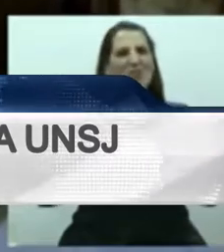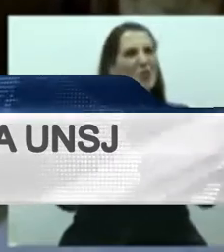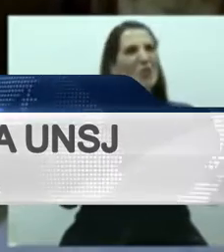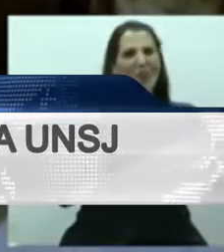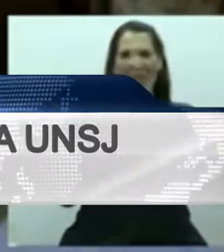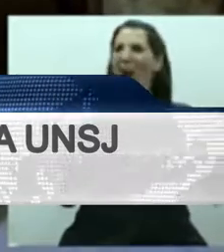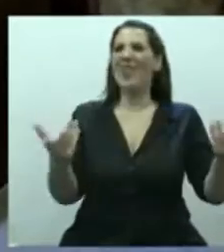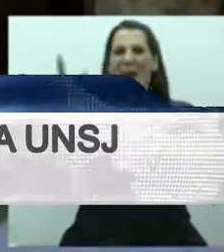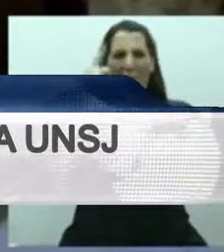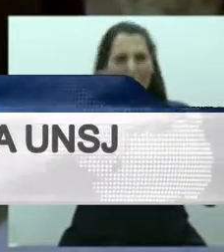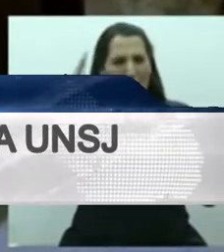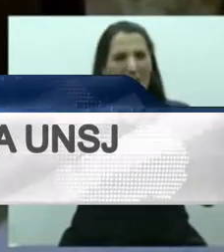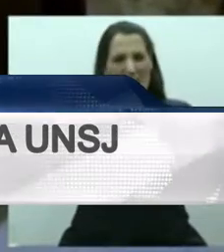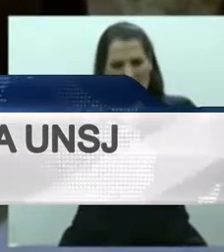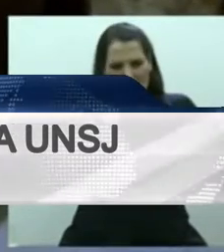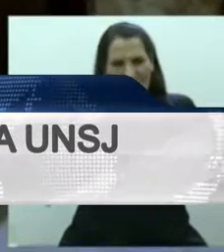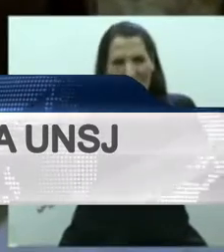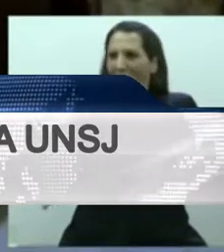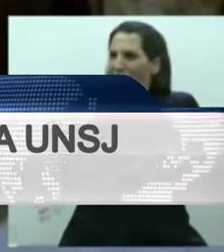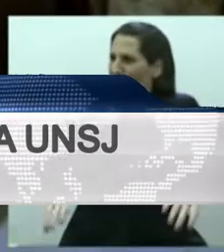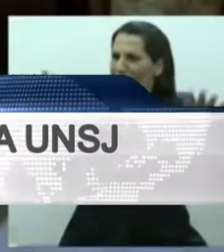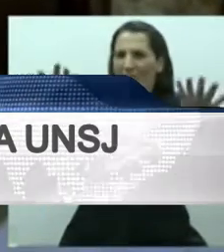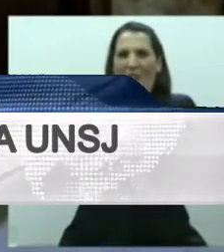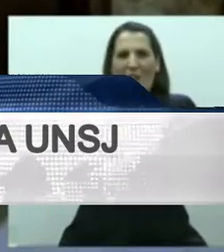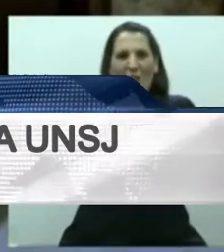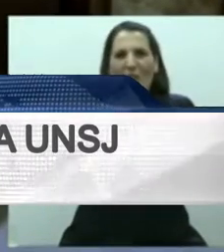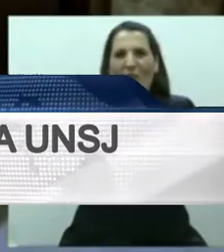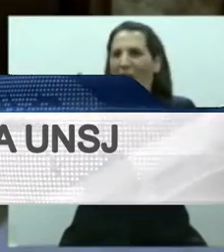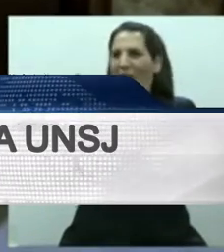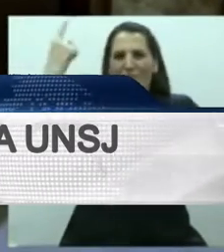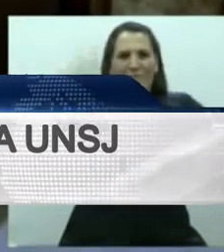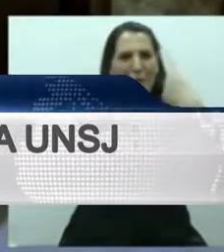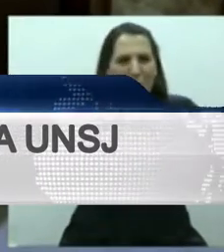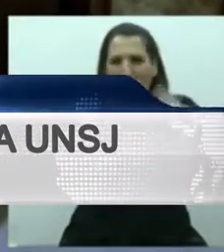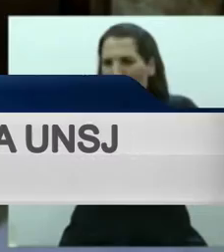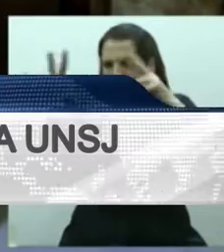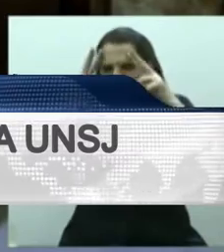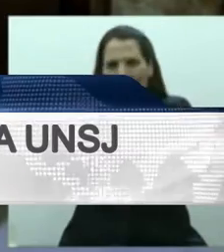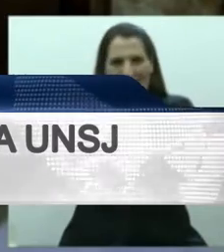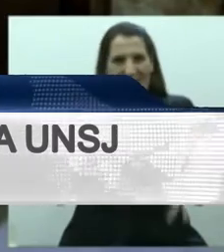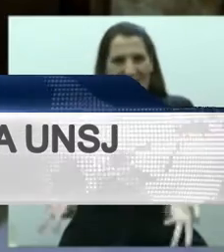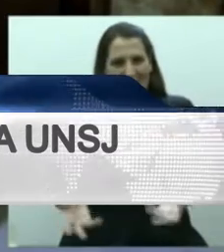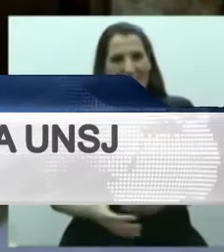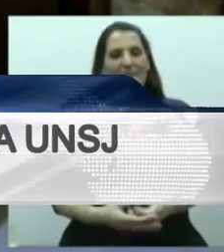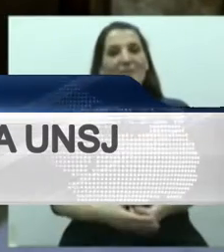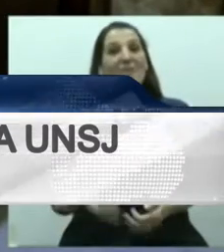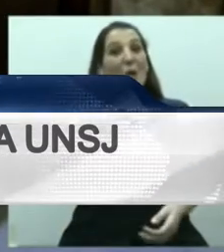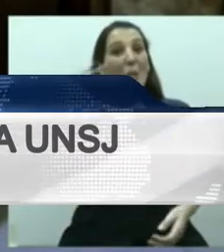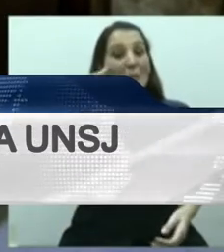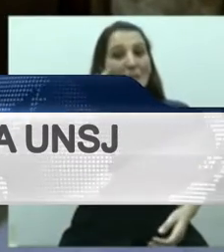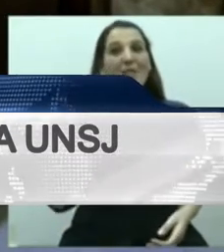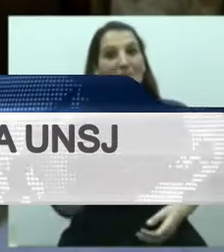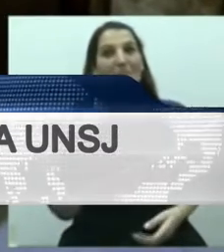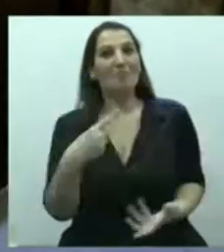efectivas sin concursar, porque la única forma de lograr la efectividad en la universidad era haciendo un concurso por